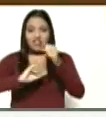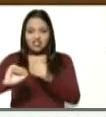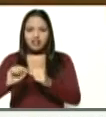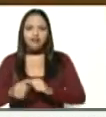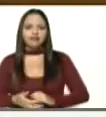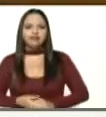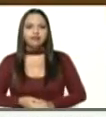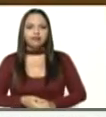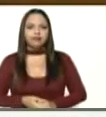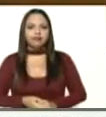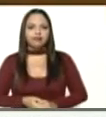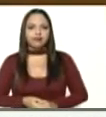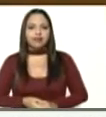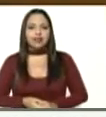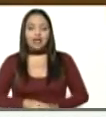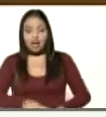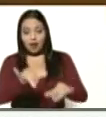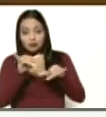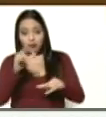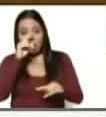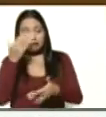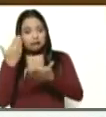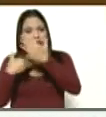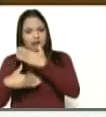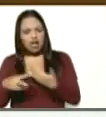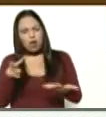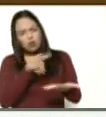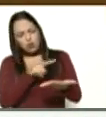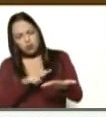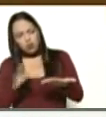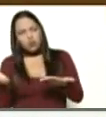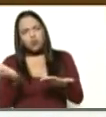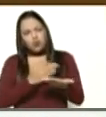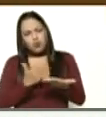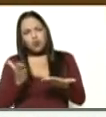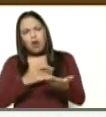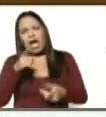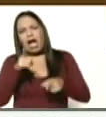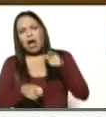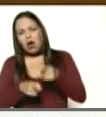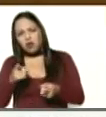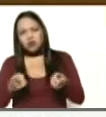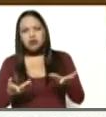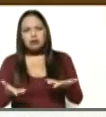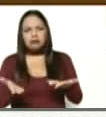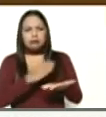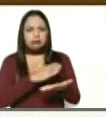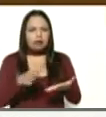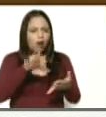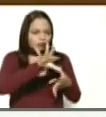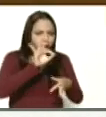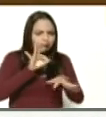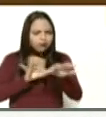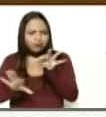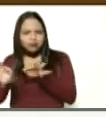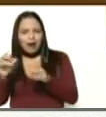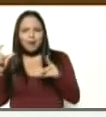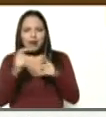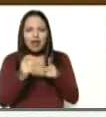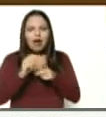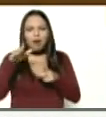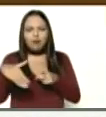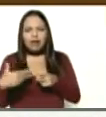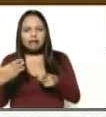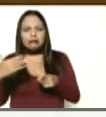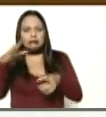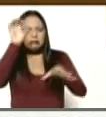Luego es en esa fecha, leyendo un poco algunos documentos y materiales, uno extrae algunas palabras que le permiten a